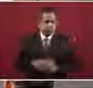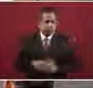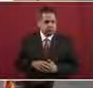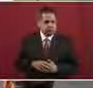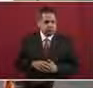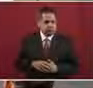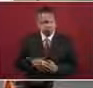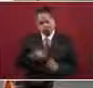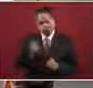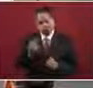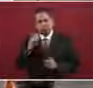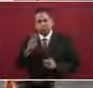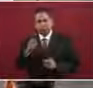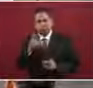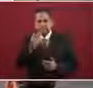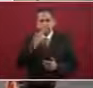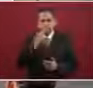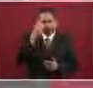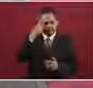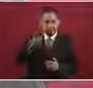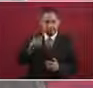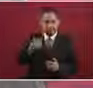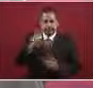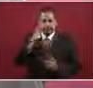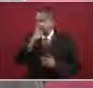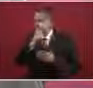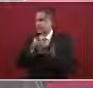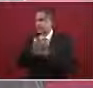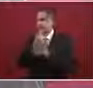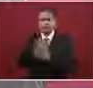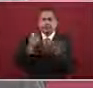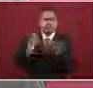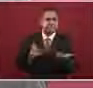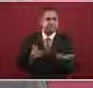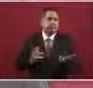otros métodos de la democracia,